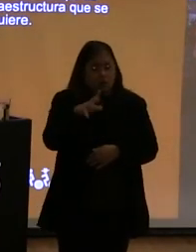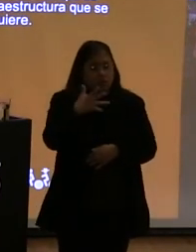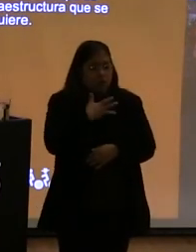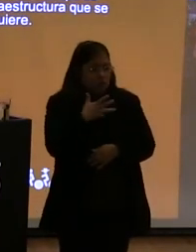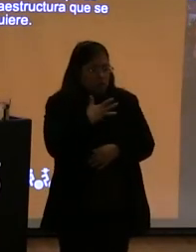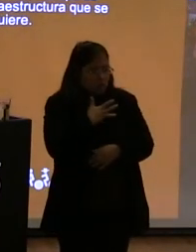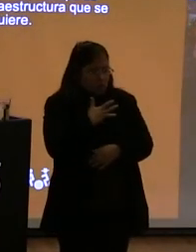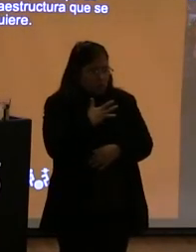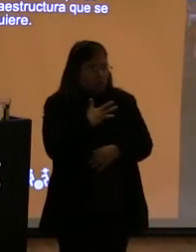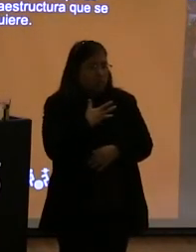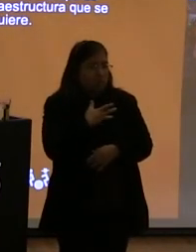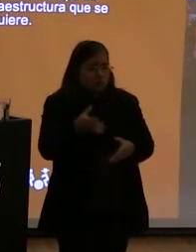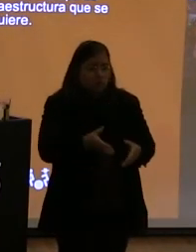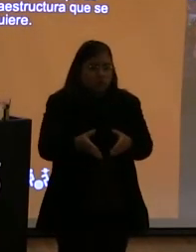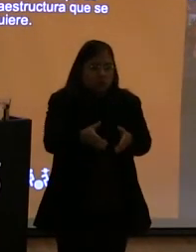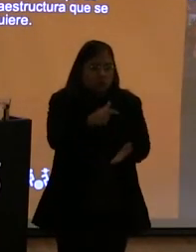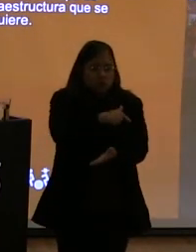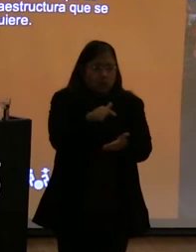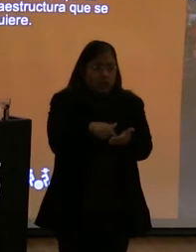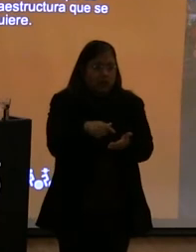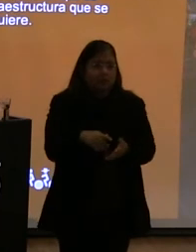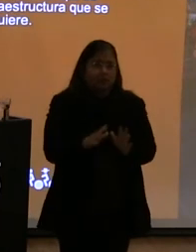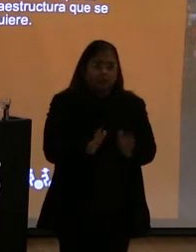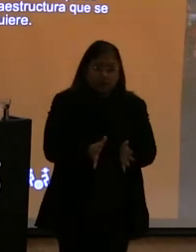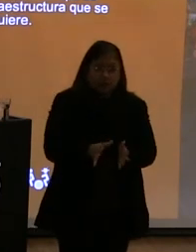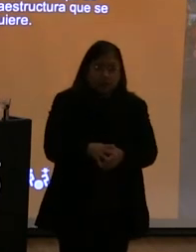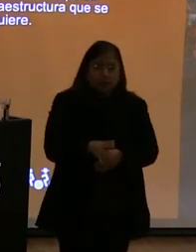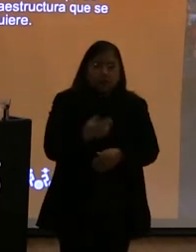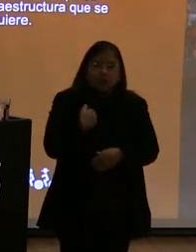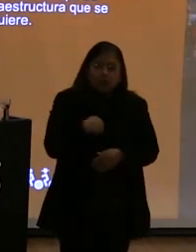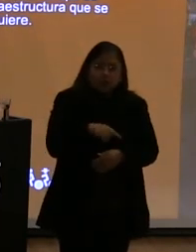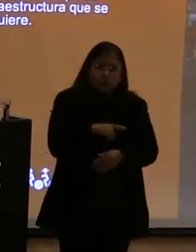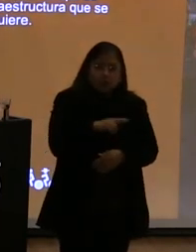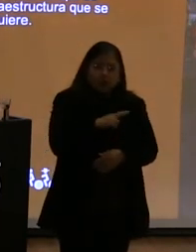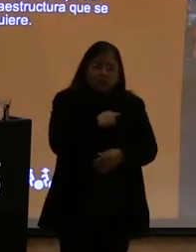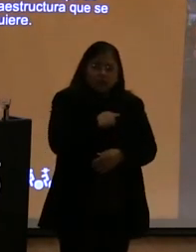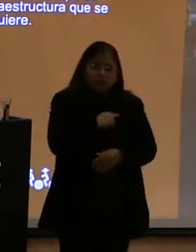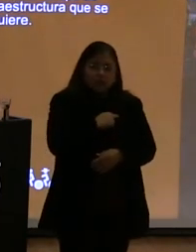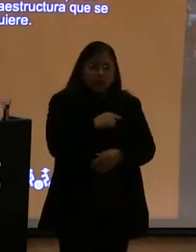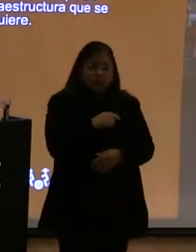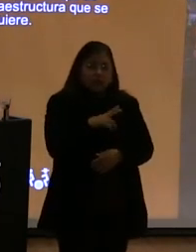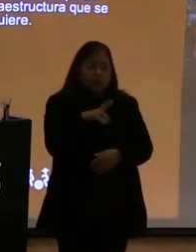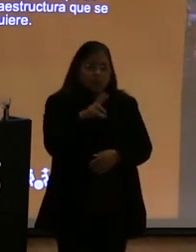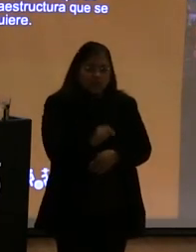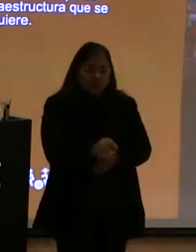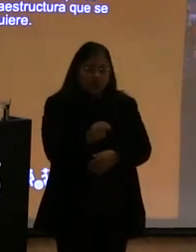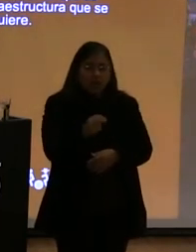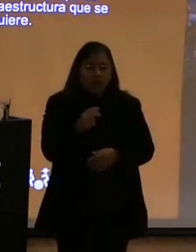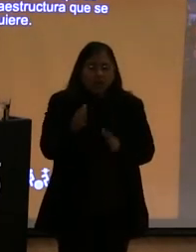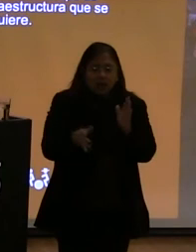manual de la secretaría de comunicaciones y transporte es decir con un manual para carreteras así es como se construyen las calles de nuestras ciudades eso es una locura